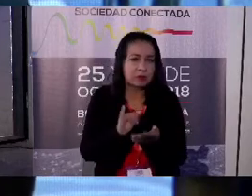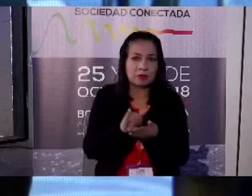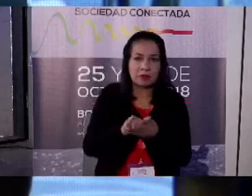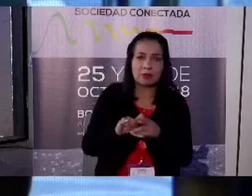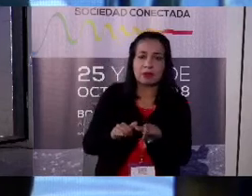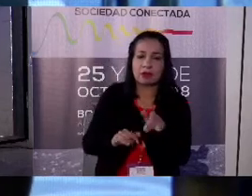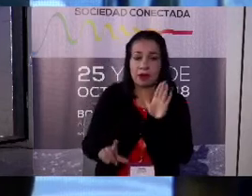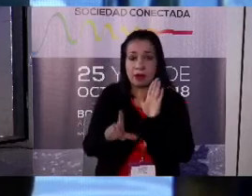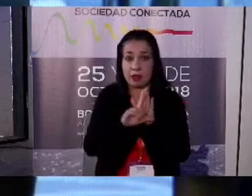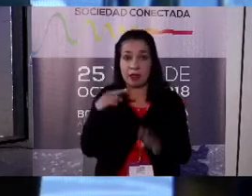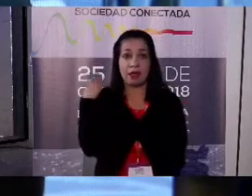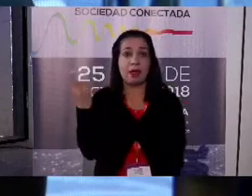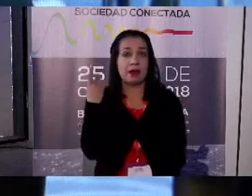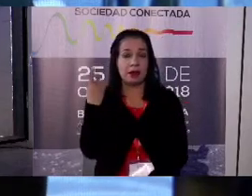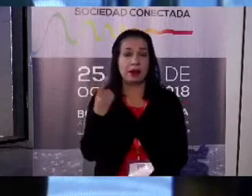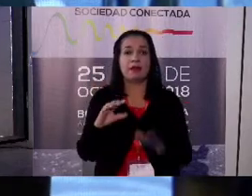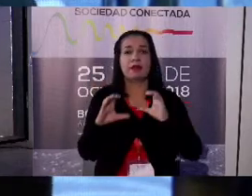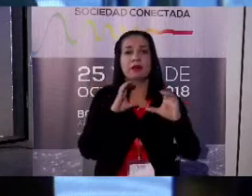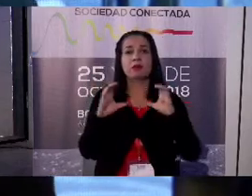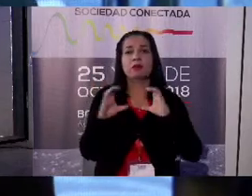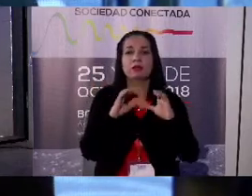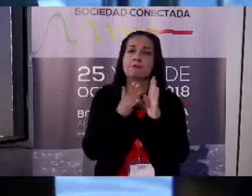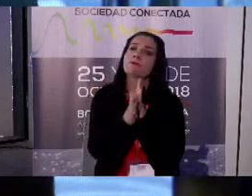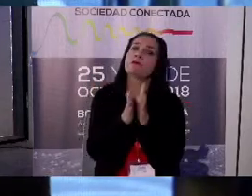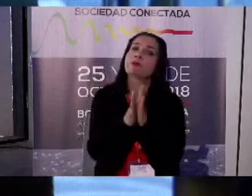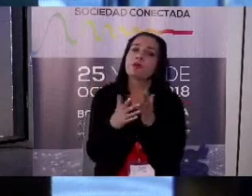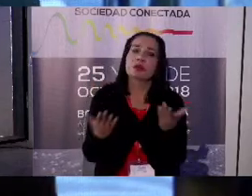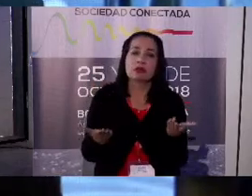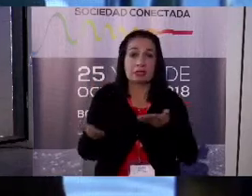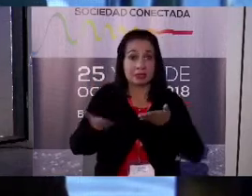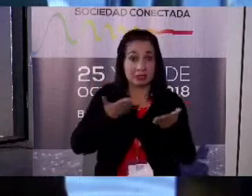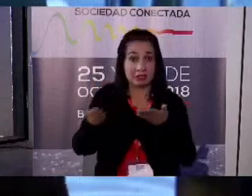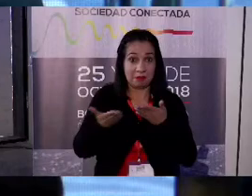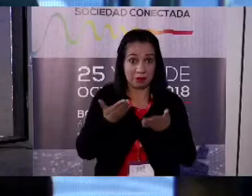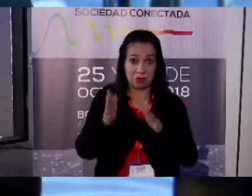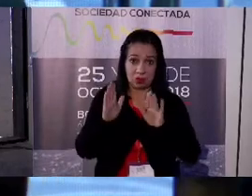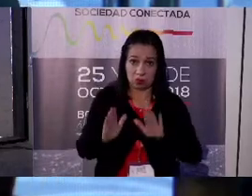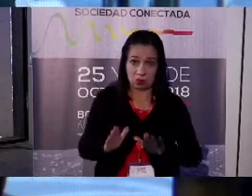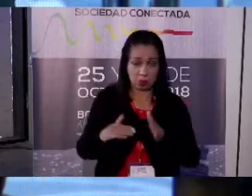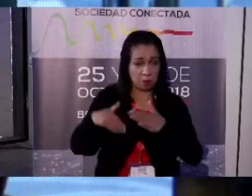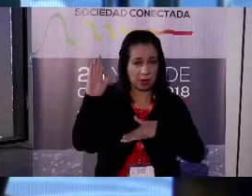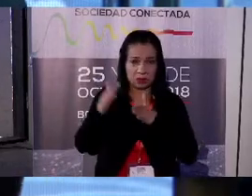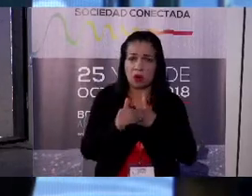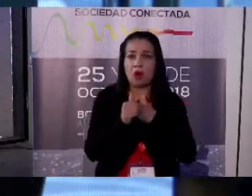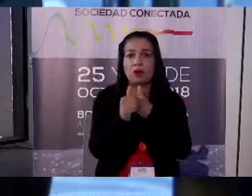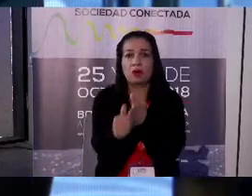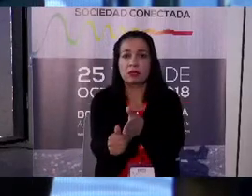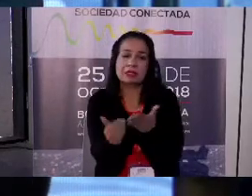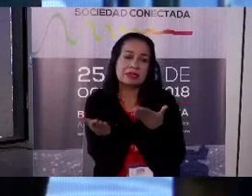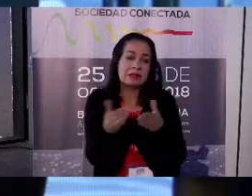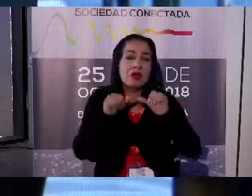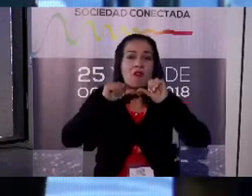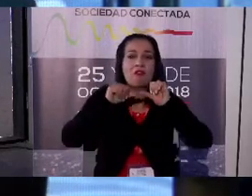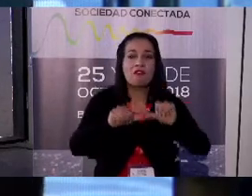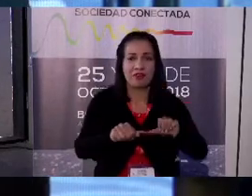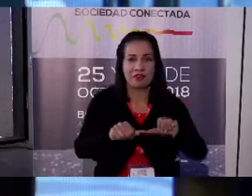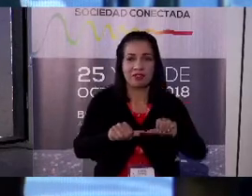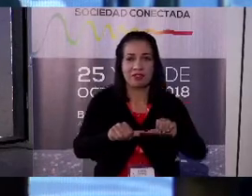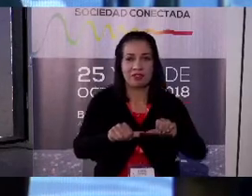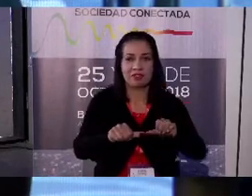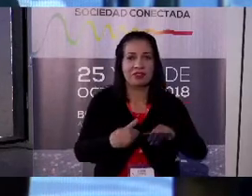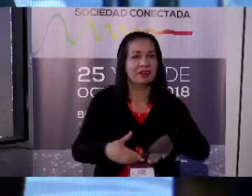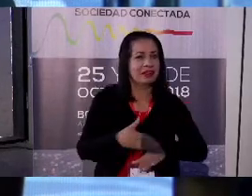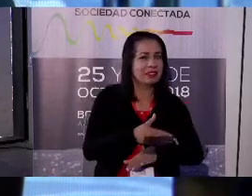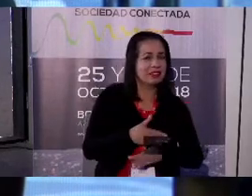transitores de la Ley General de telecomunicaciones hablaba de que eh el servicio universal tenía que ir muy orientado a servicios fijos eh pero cuando se